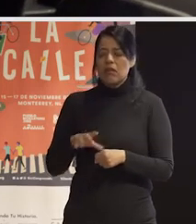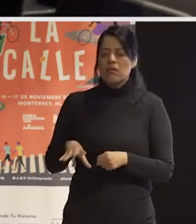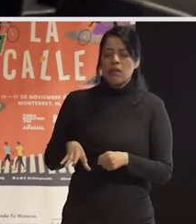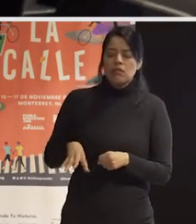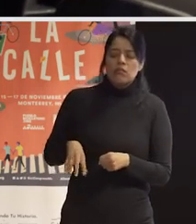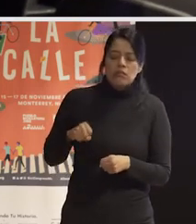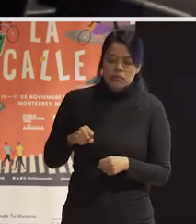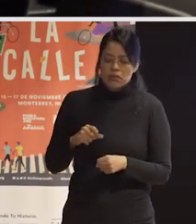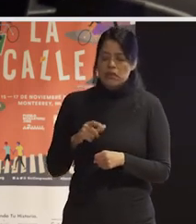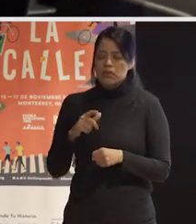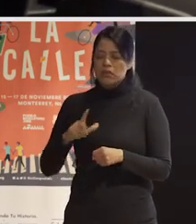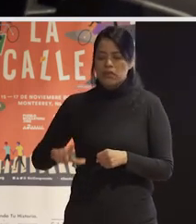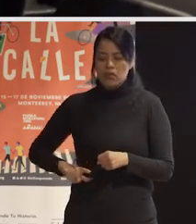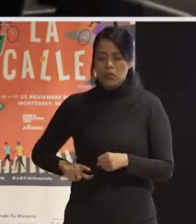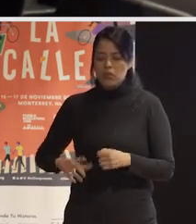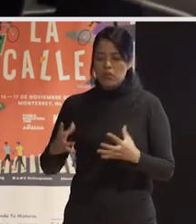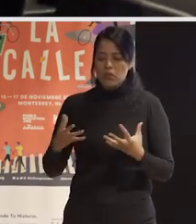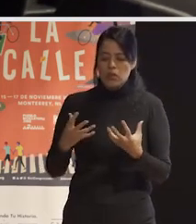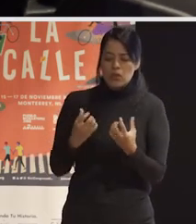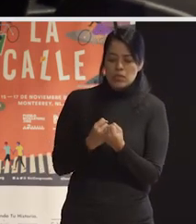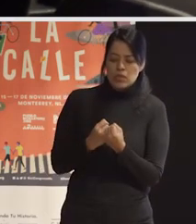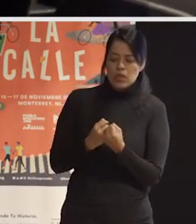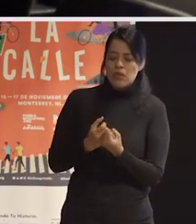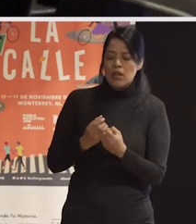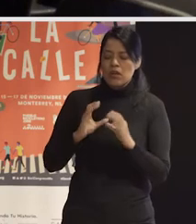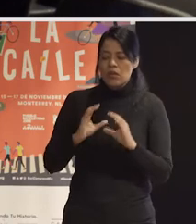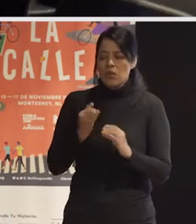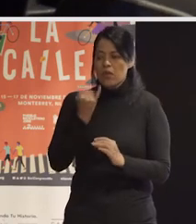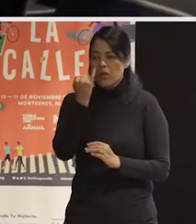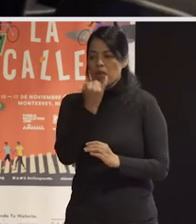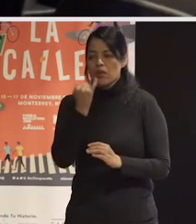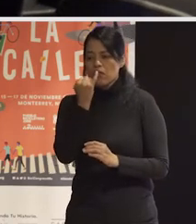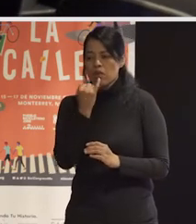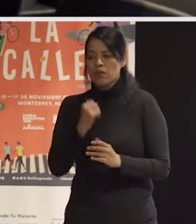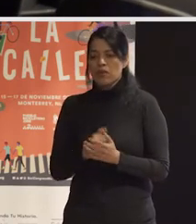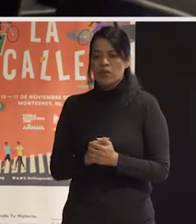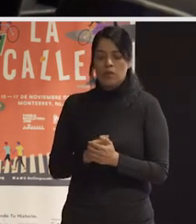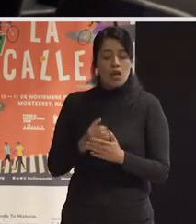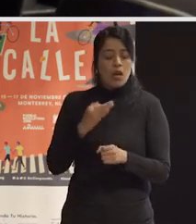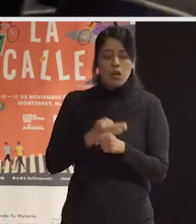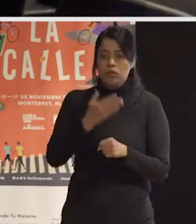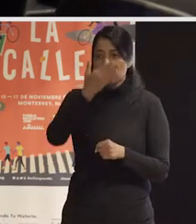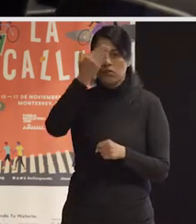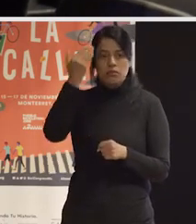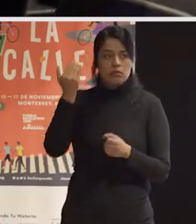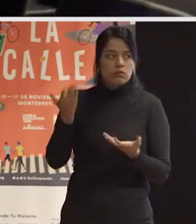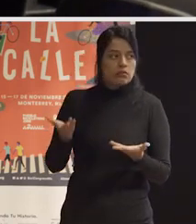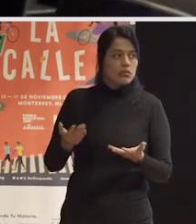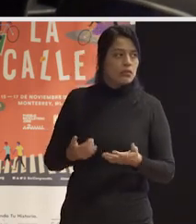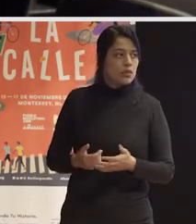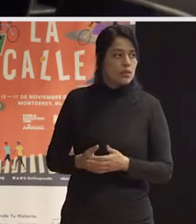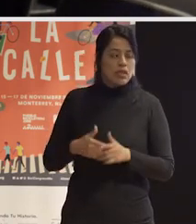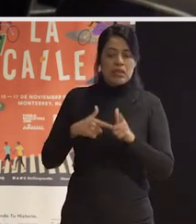por salvar estas lenguas originarias o nativas no sé ahorita que si se